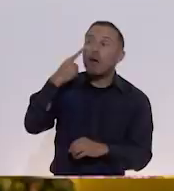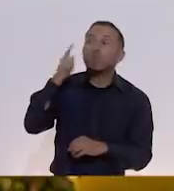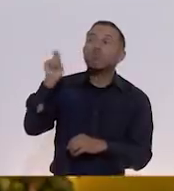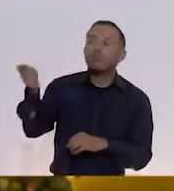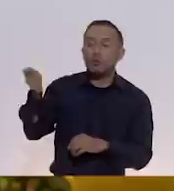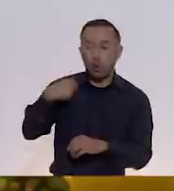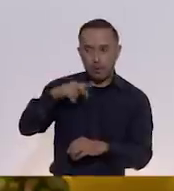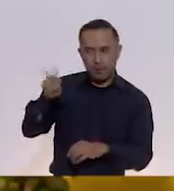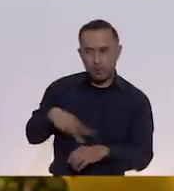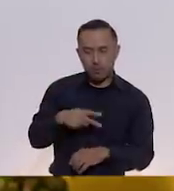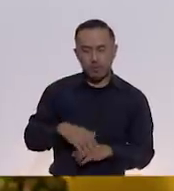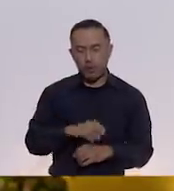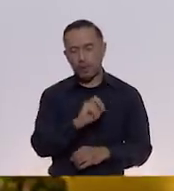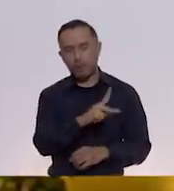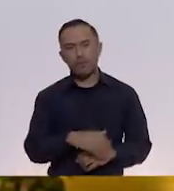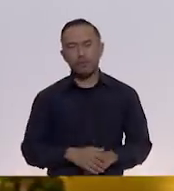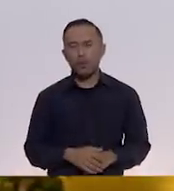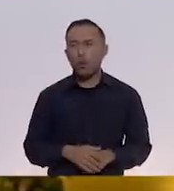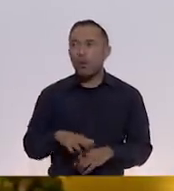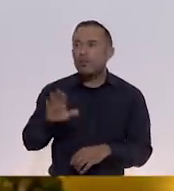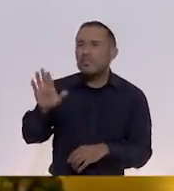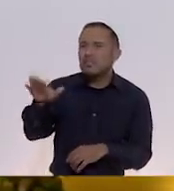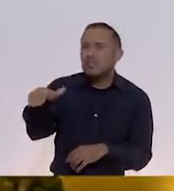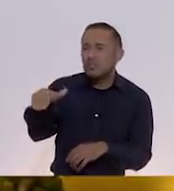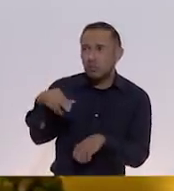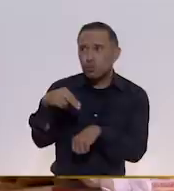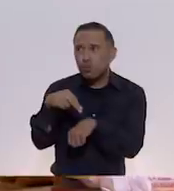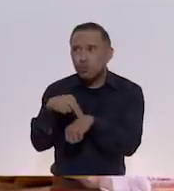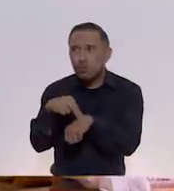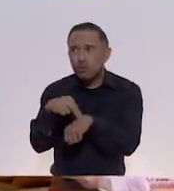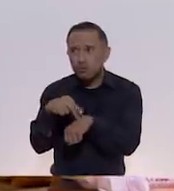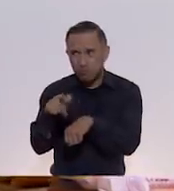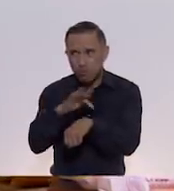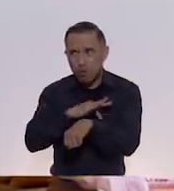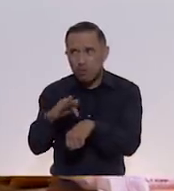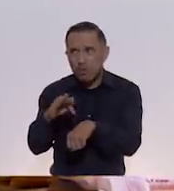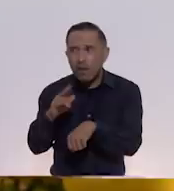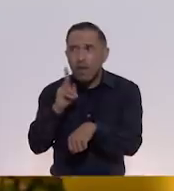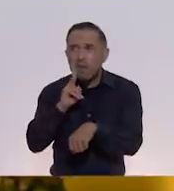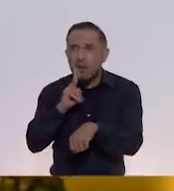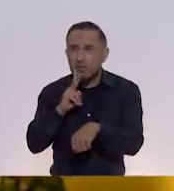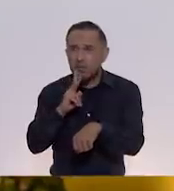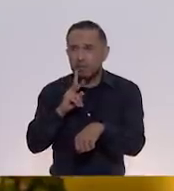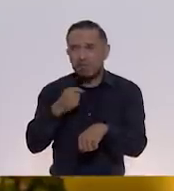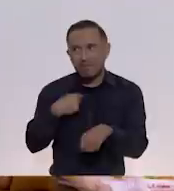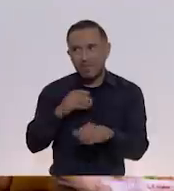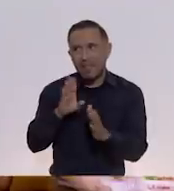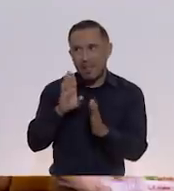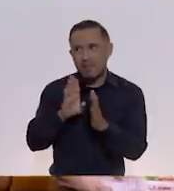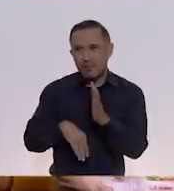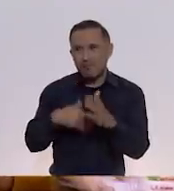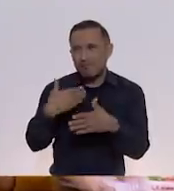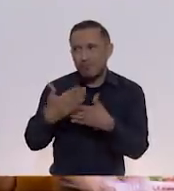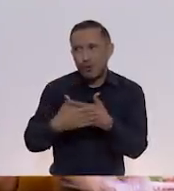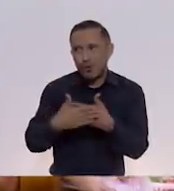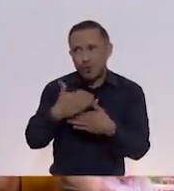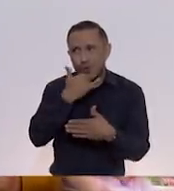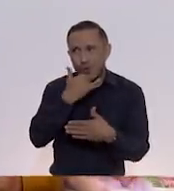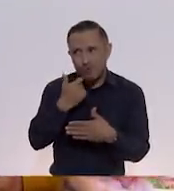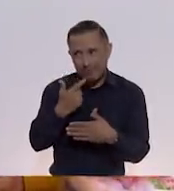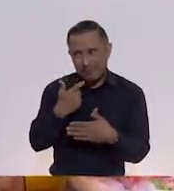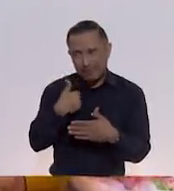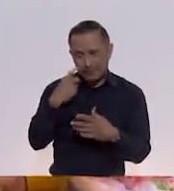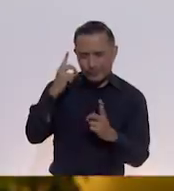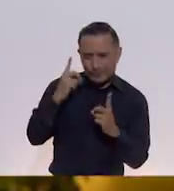Oiga, doctora, ¿cree que me pueda hacer una prueba de embarazo? Es que tengo mis sospechas.